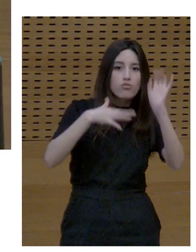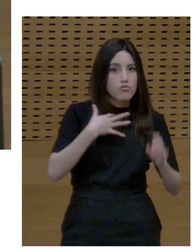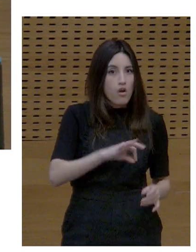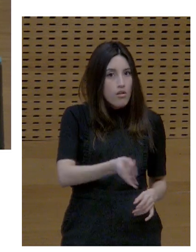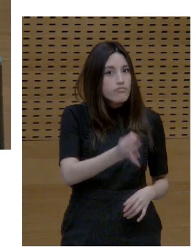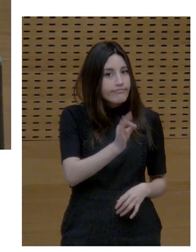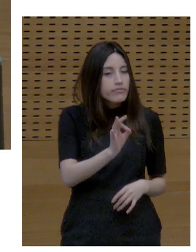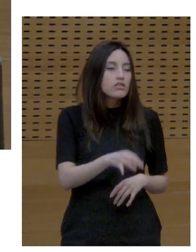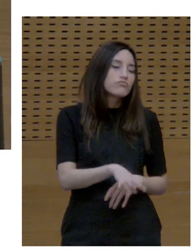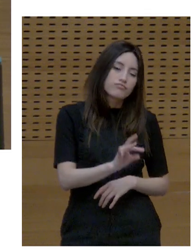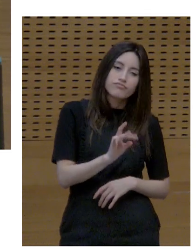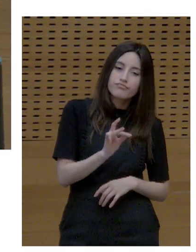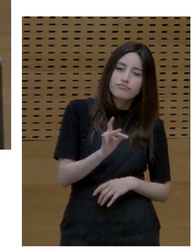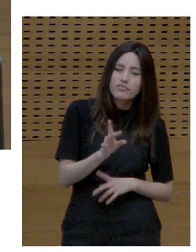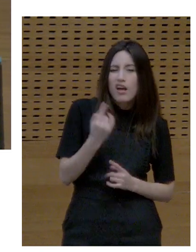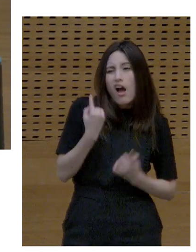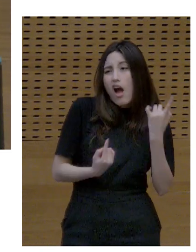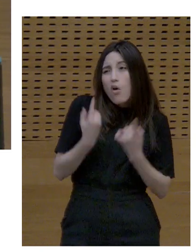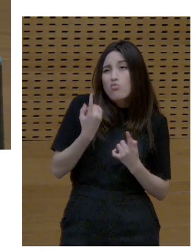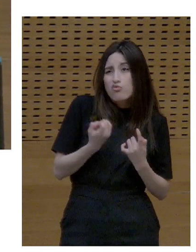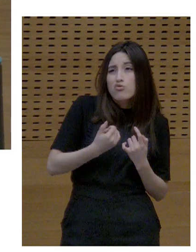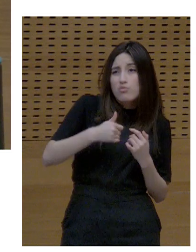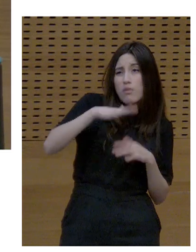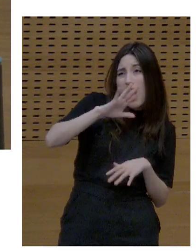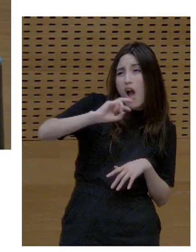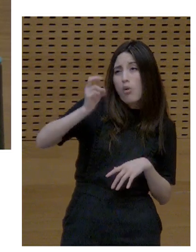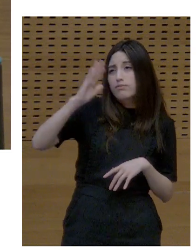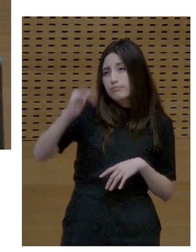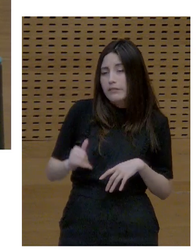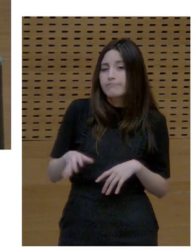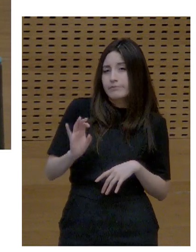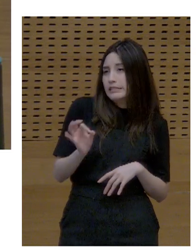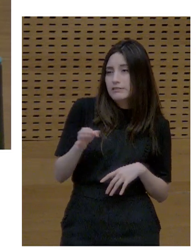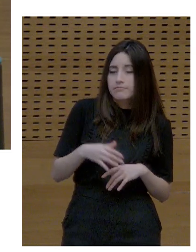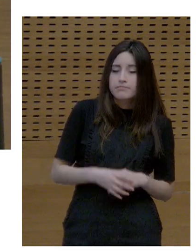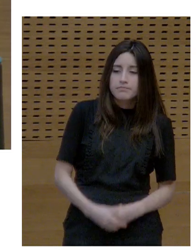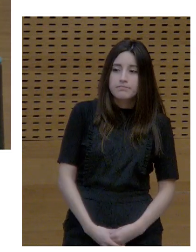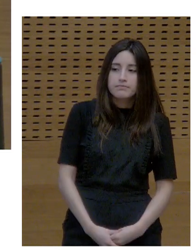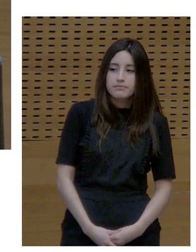producir. Todos, unos más que otros, pero todos. Sí, por eso. Sí.